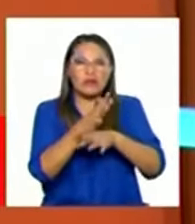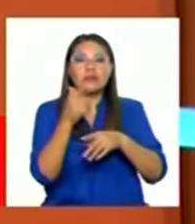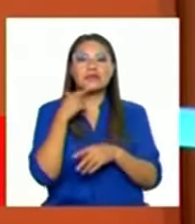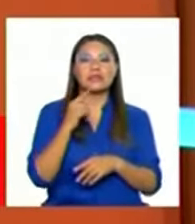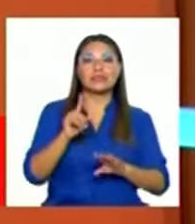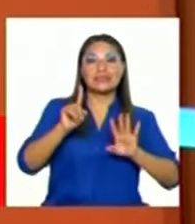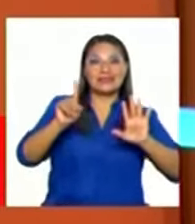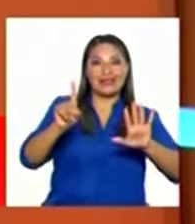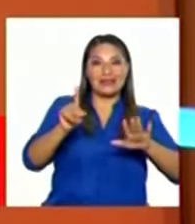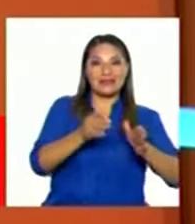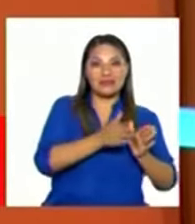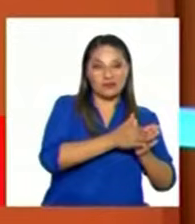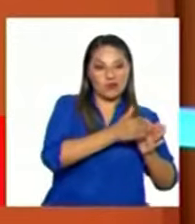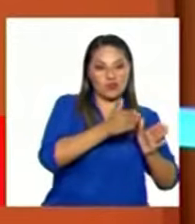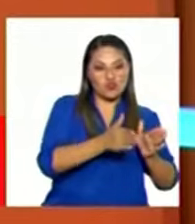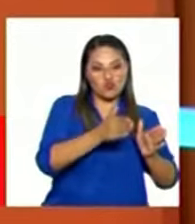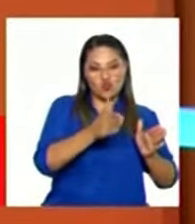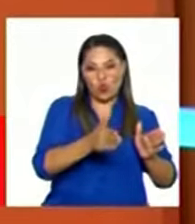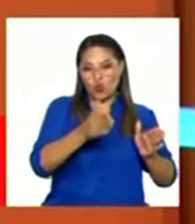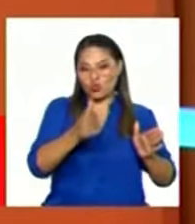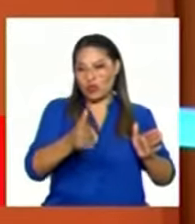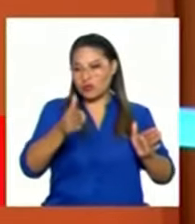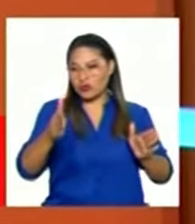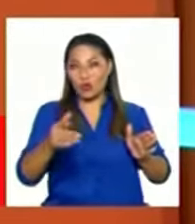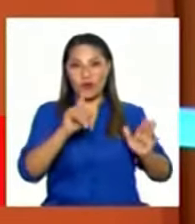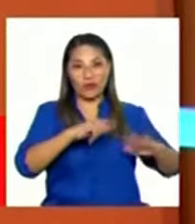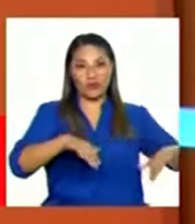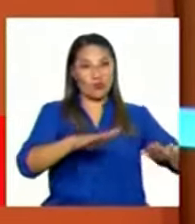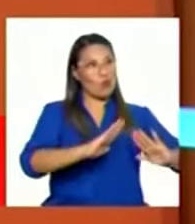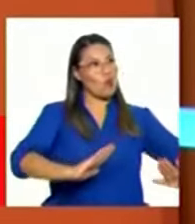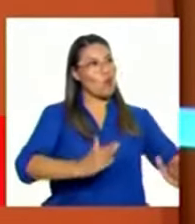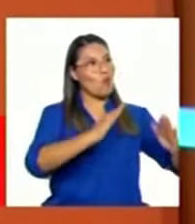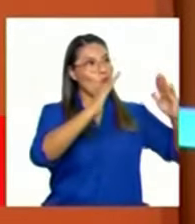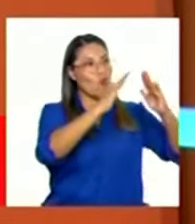cuadras, desde el palacio hasta